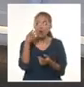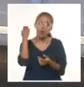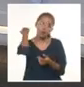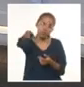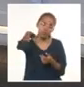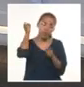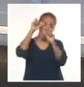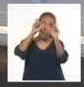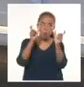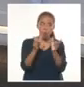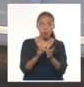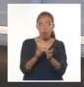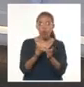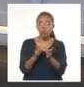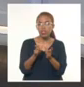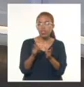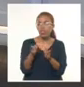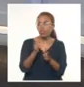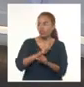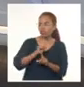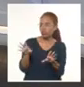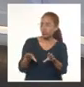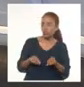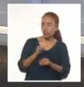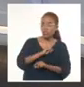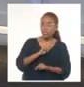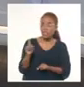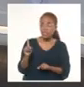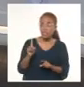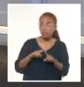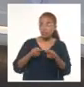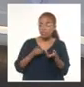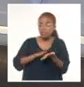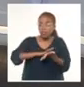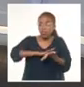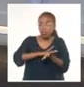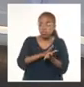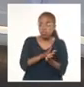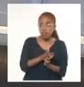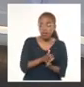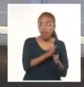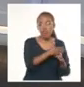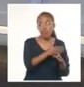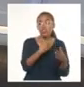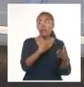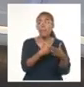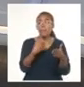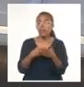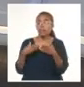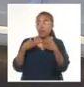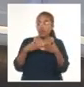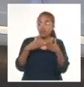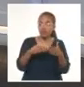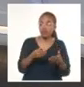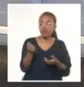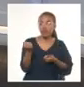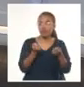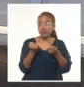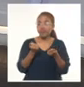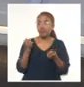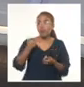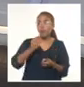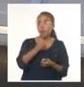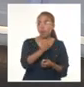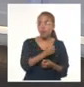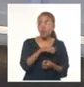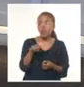impidió que nos llegaran donativos médicos porque presionaron a no pocas navieras y empresas de carga. Política de máxima presión que al